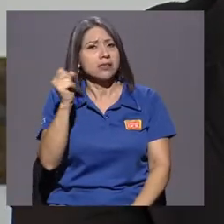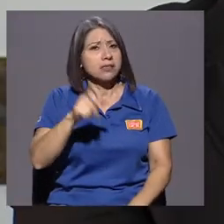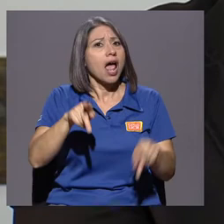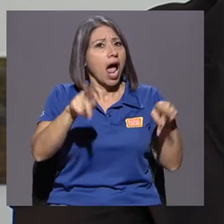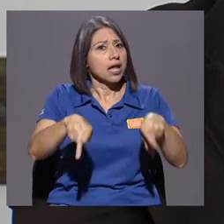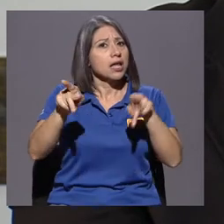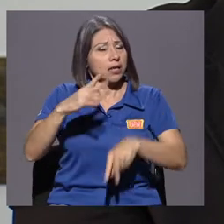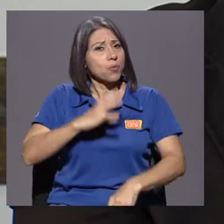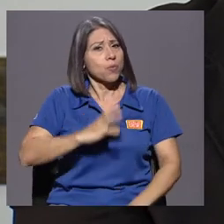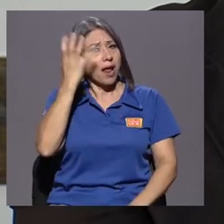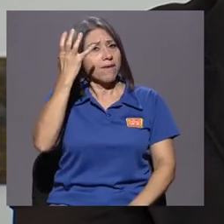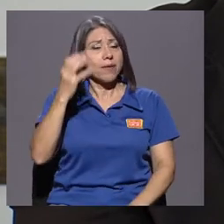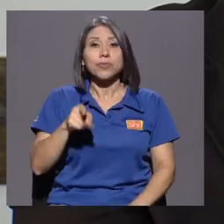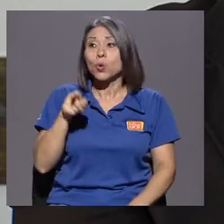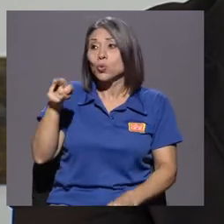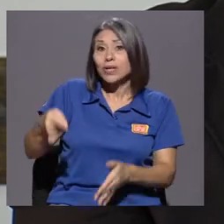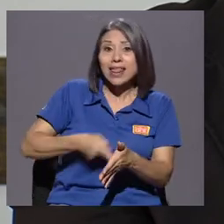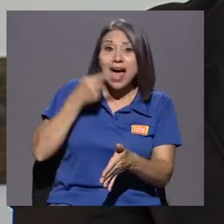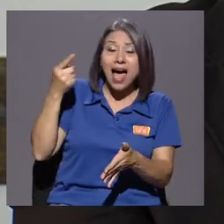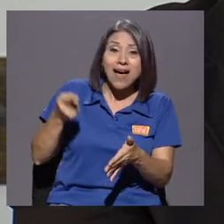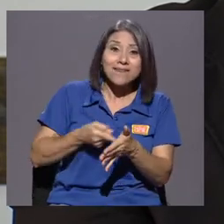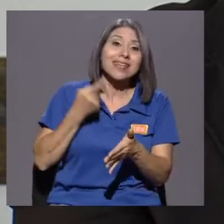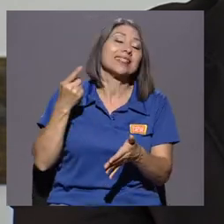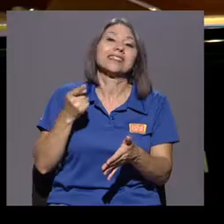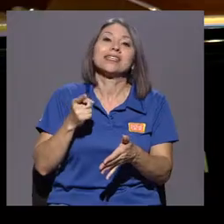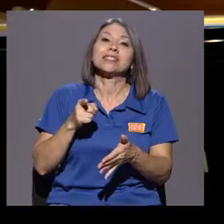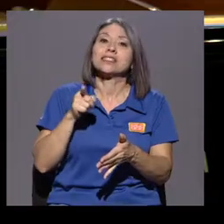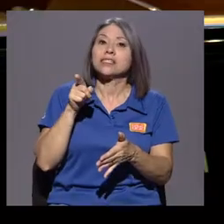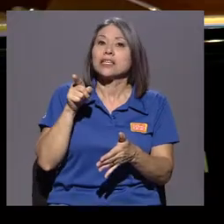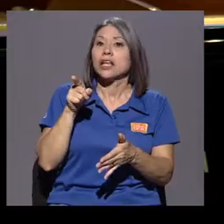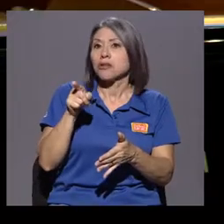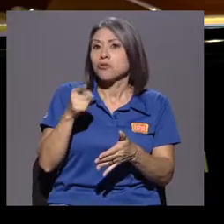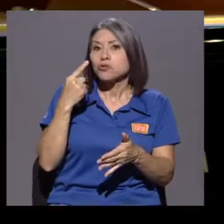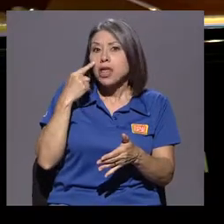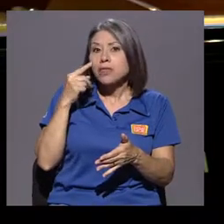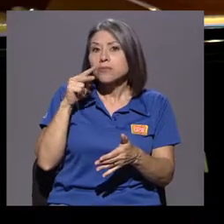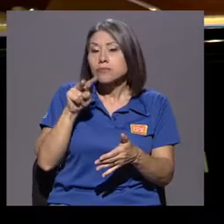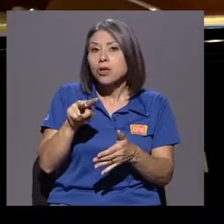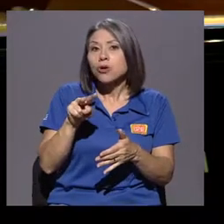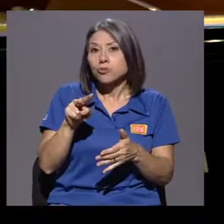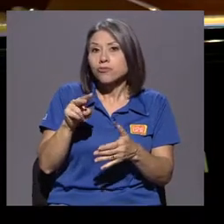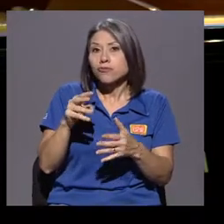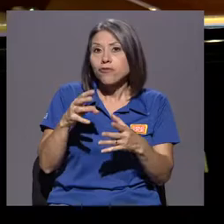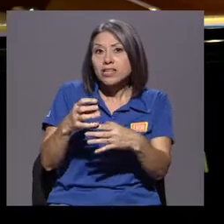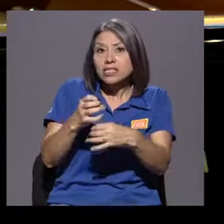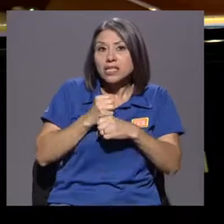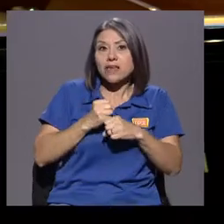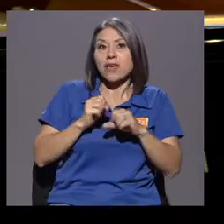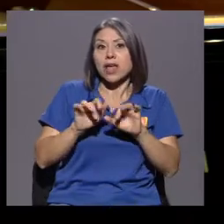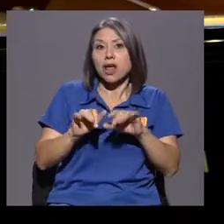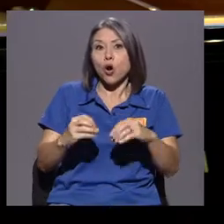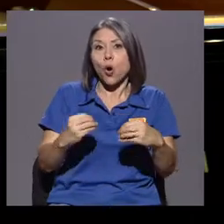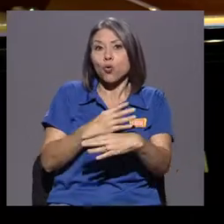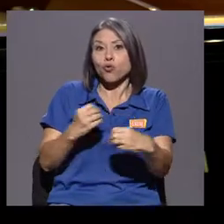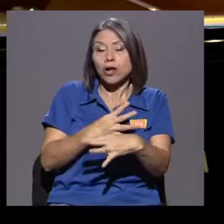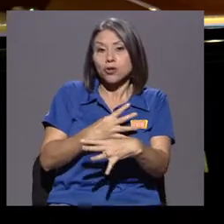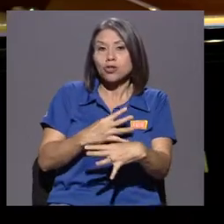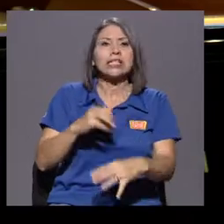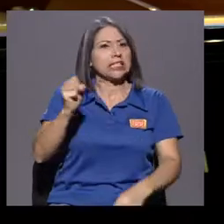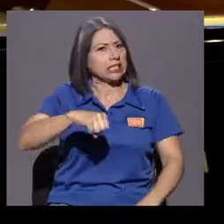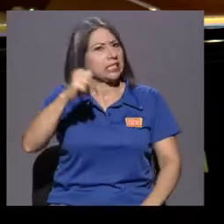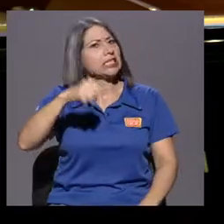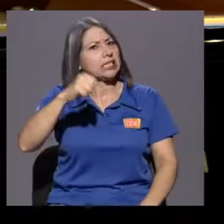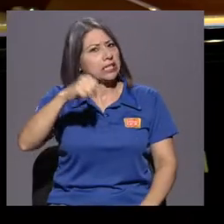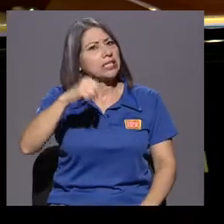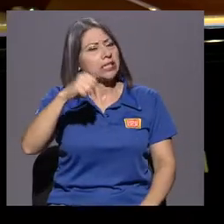veces su correo electrónico sí sí sí recibo el recibo recibo una una una dieta diría yo